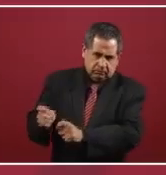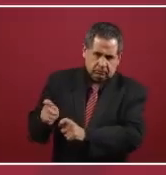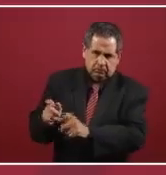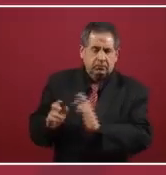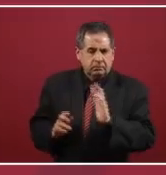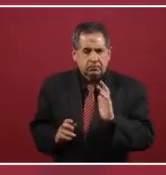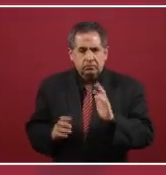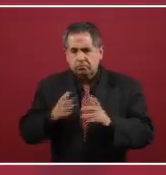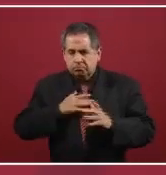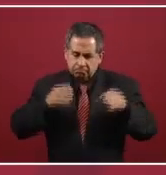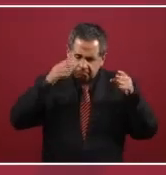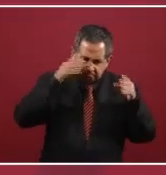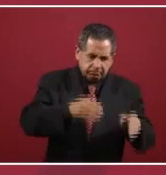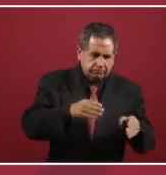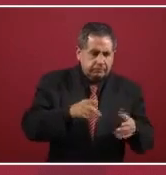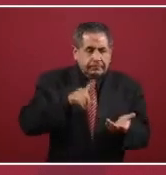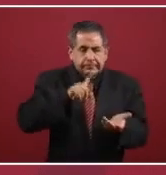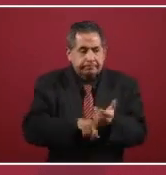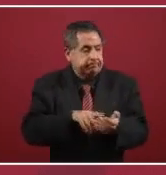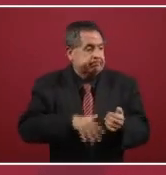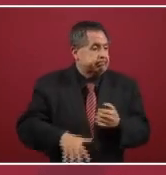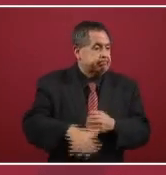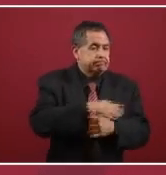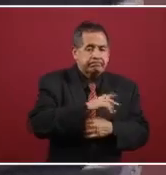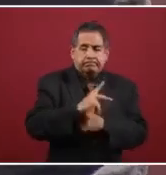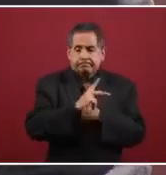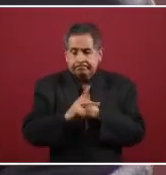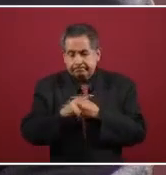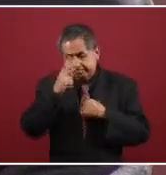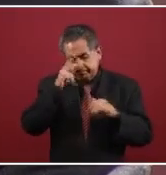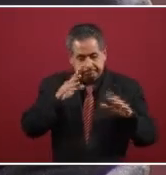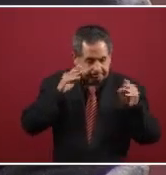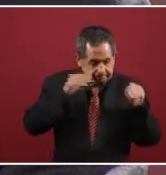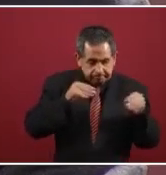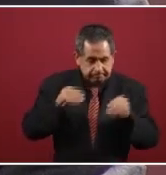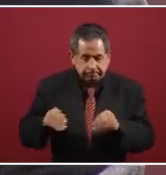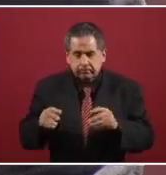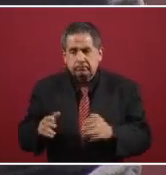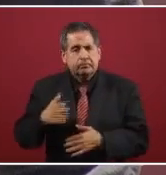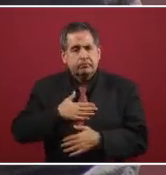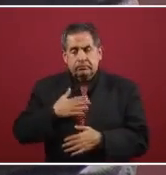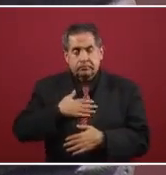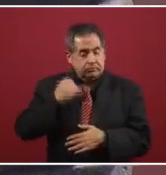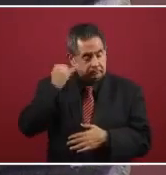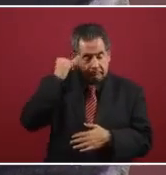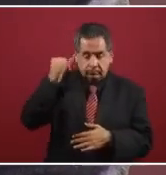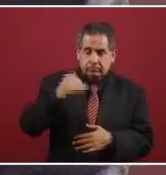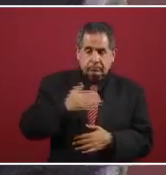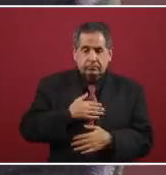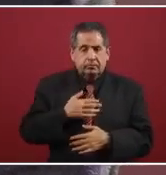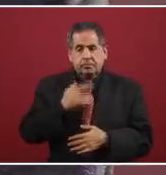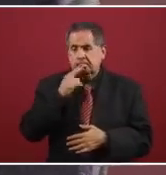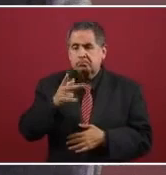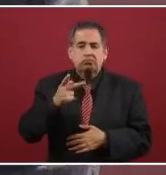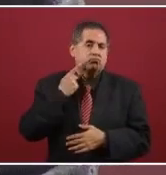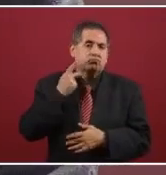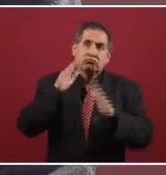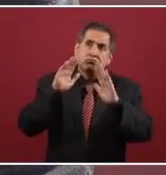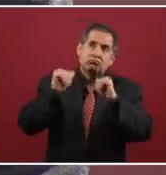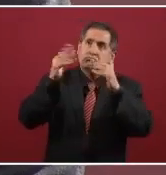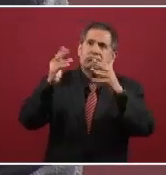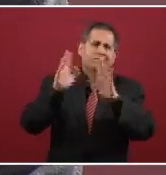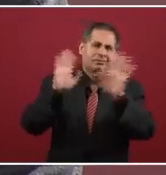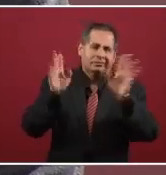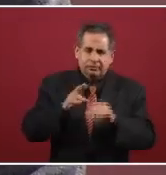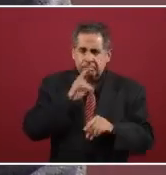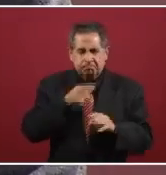que ocuparme también de lo interno. Además, sostengo que la mejor política exterior es la